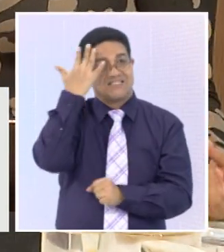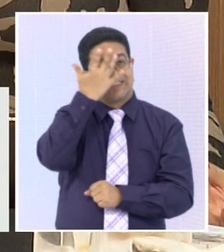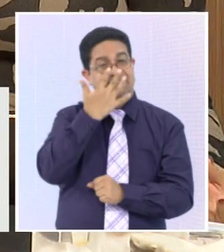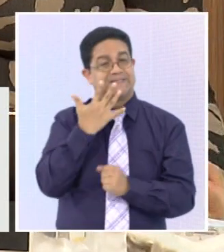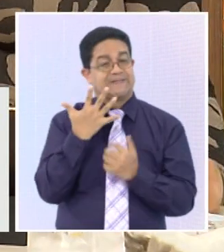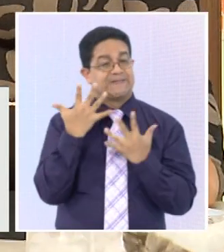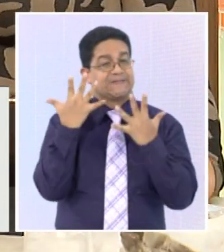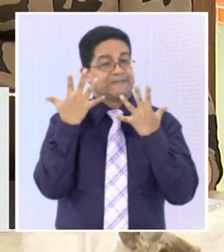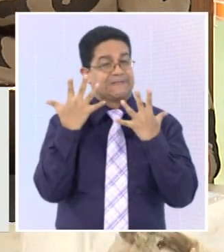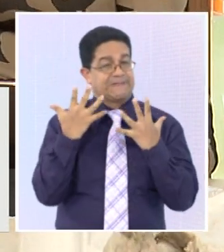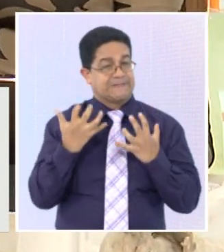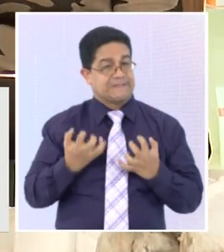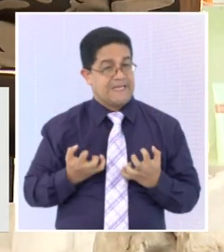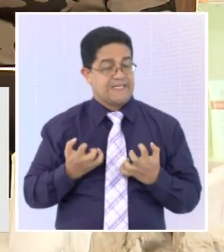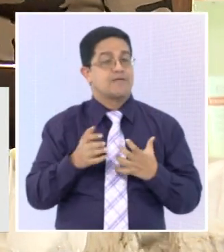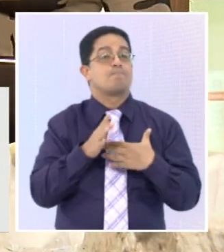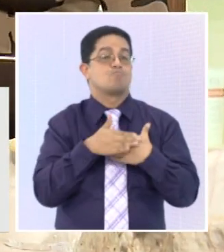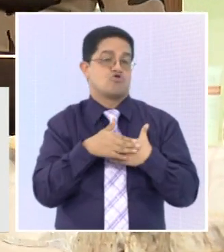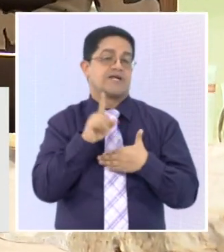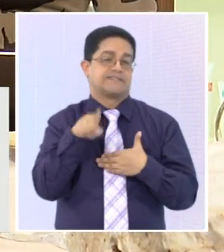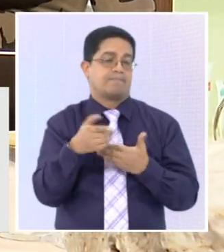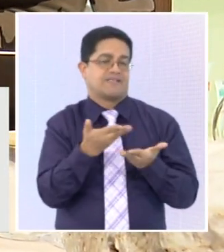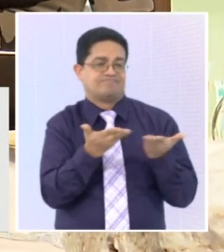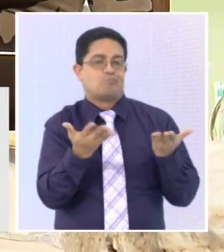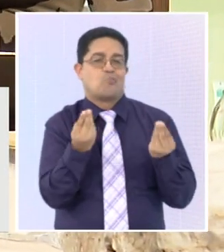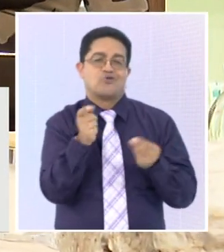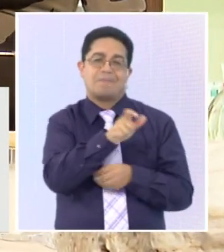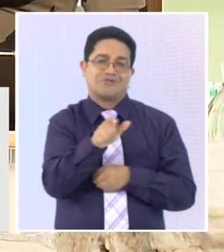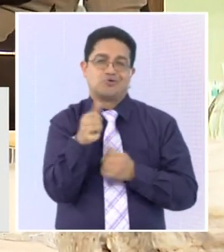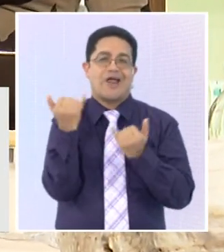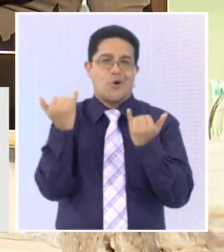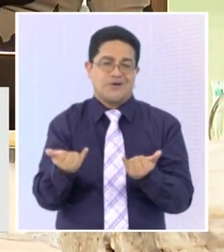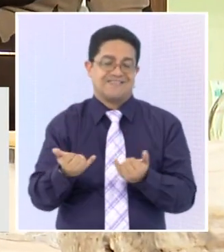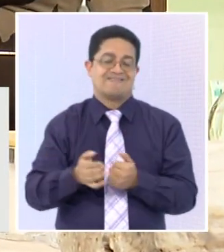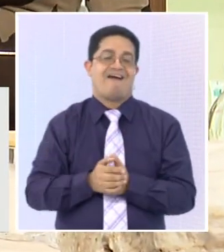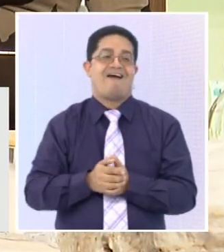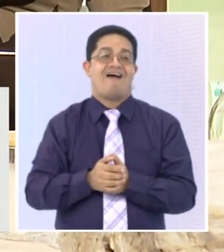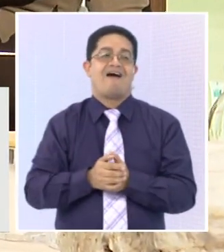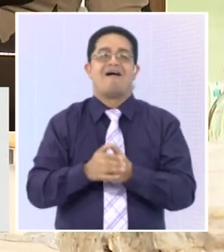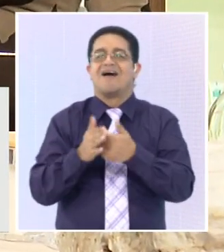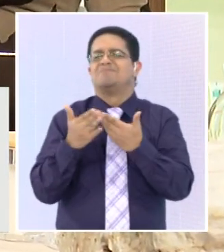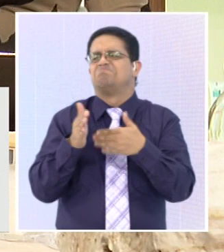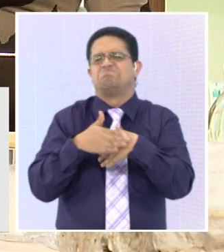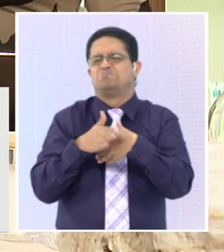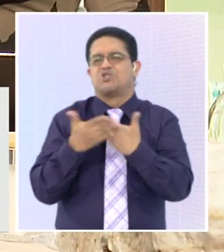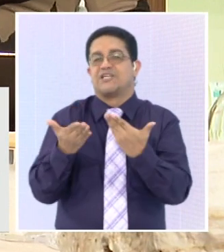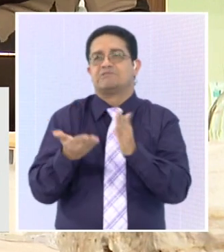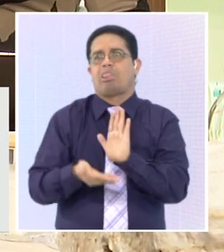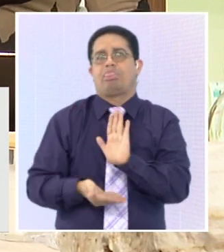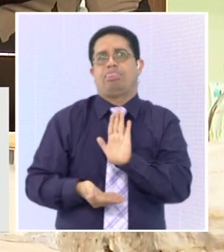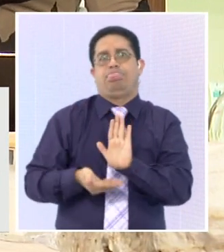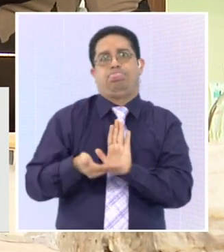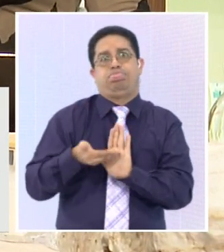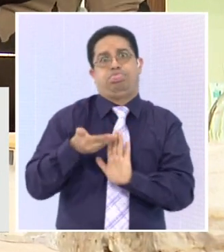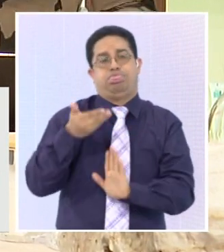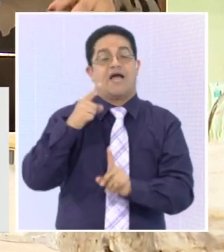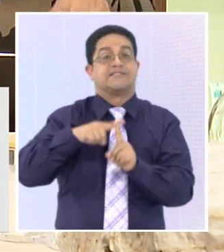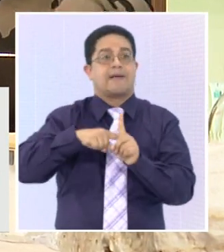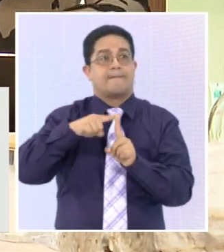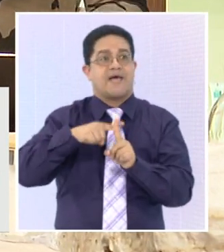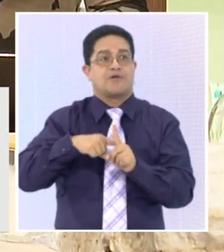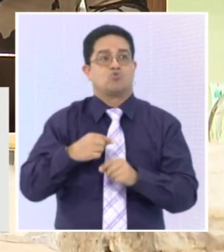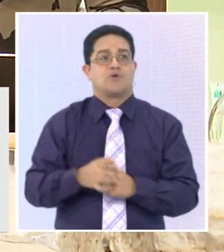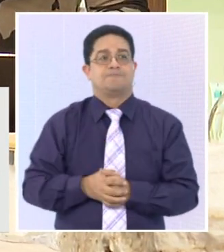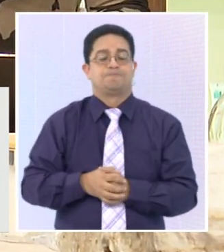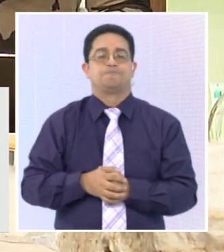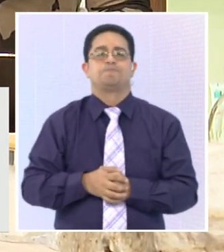se agriete, porque eso también le está pasando a muchas personas en este momento debido al cambio abrupto de temperatura.